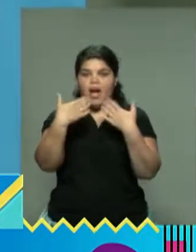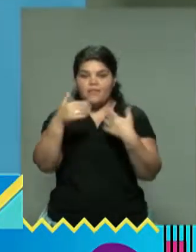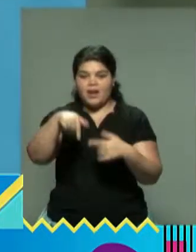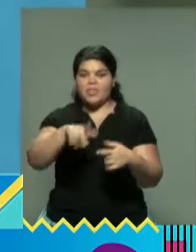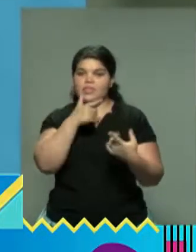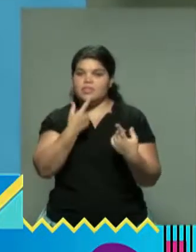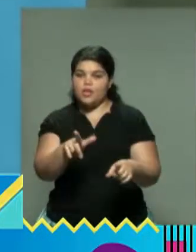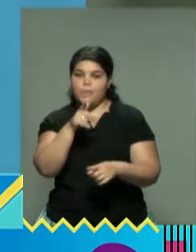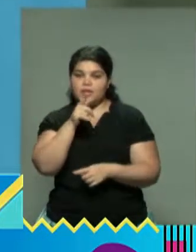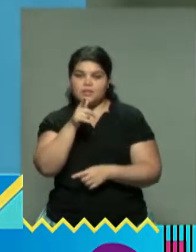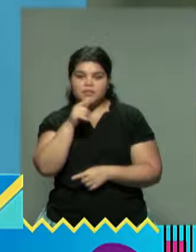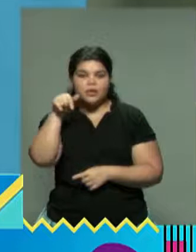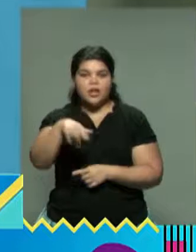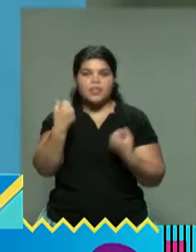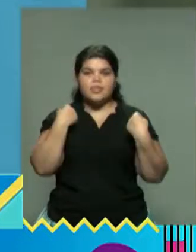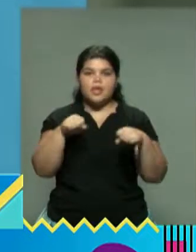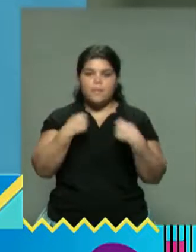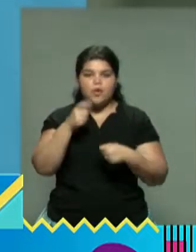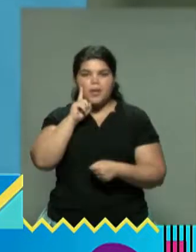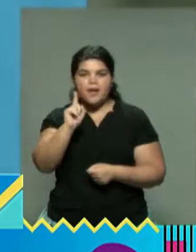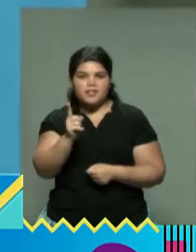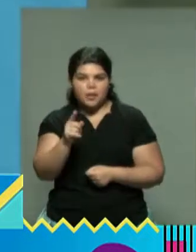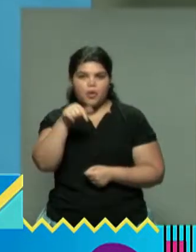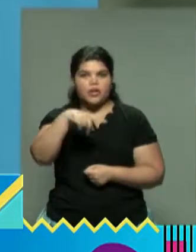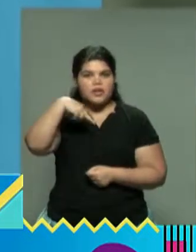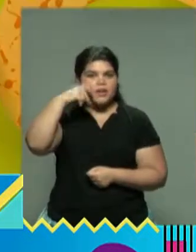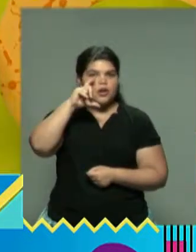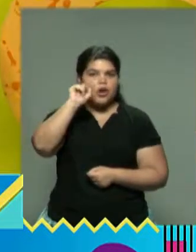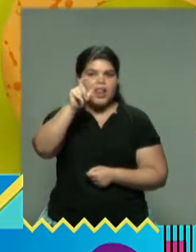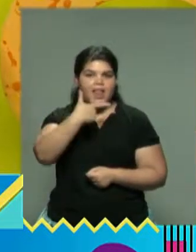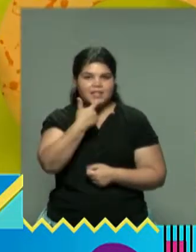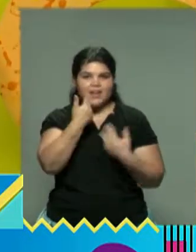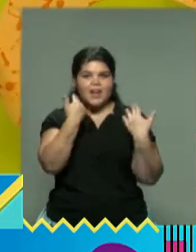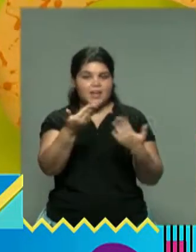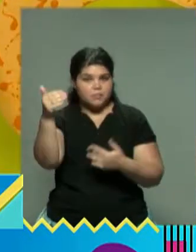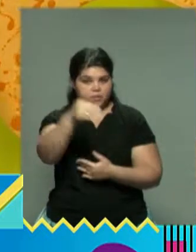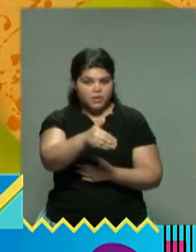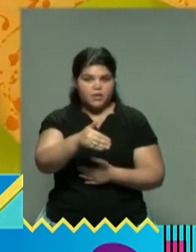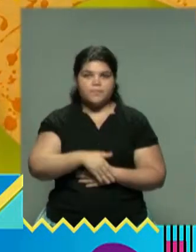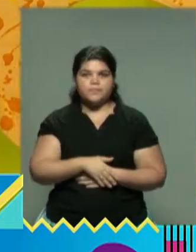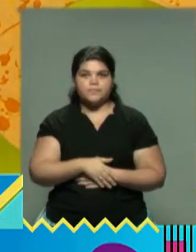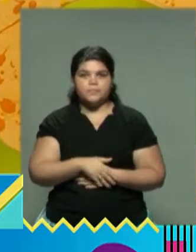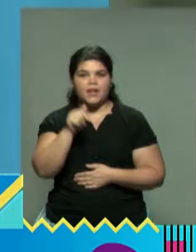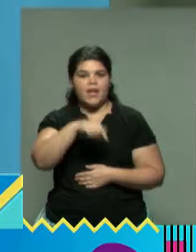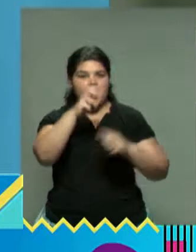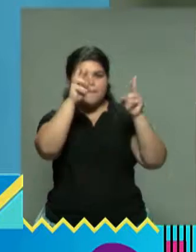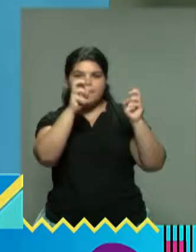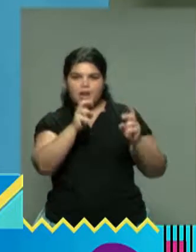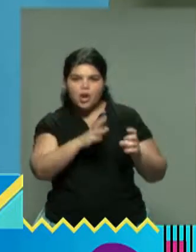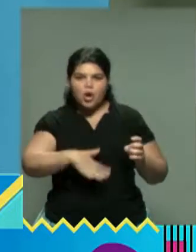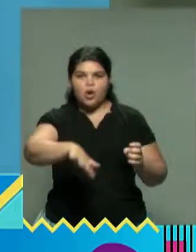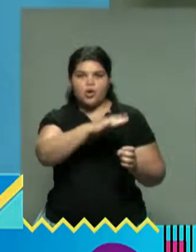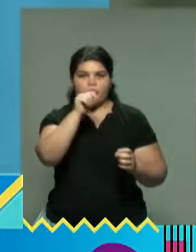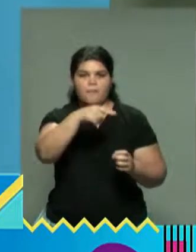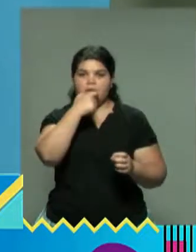Distintos Parecidos acerca del deporte extremo. Está Nicolás Cervós, muchísimas gracias por estar acá. Espeleólogo y parte del grupo